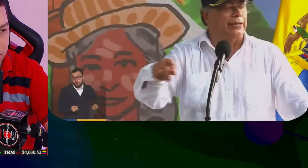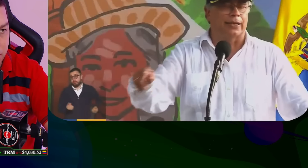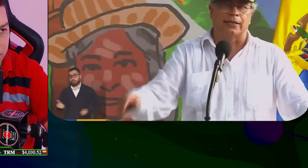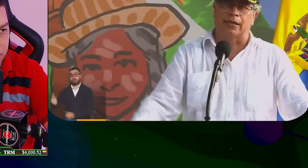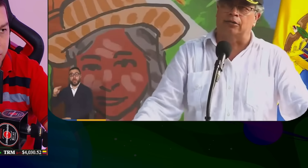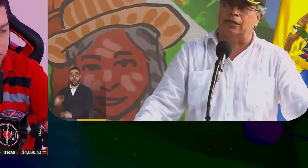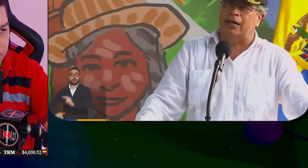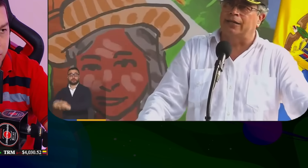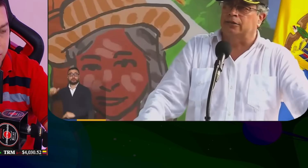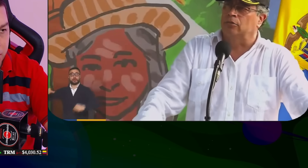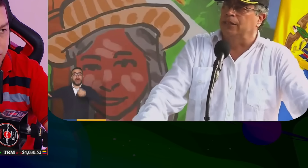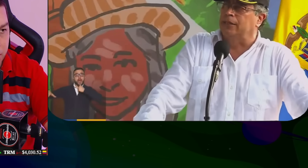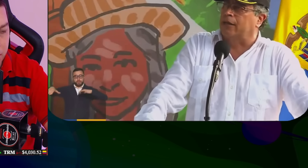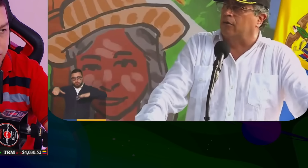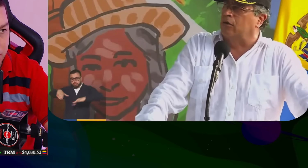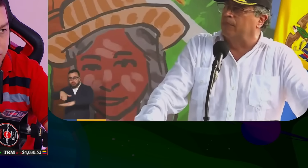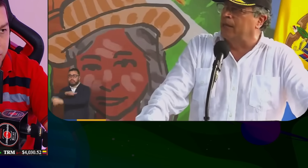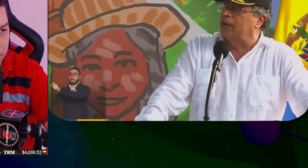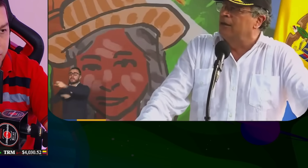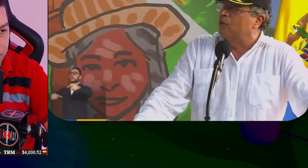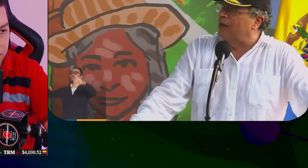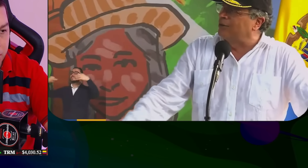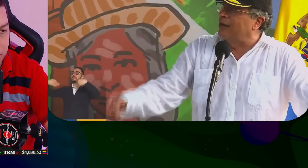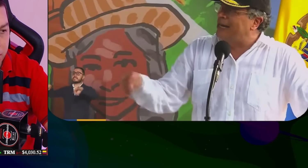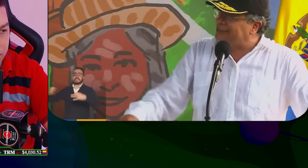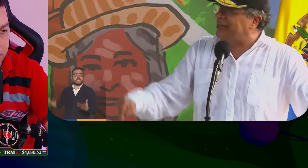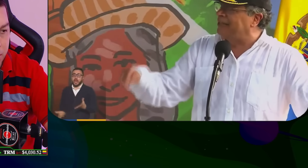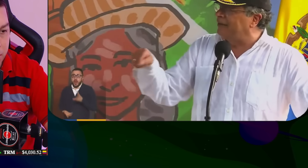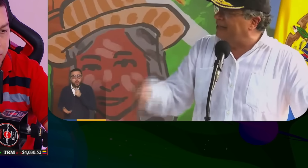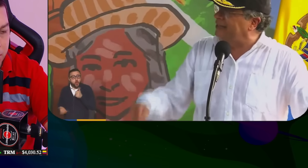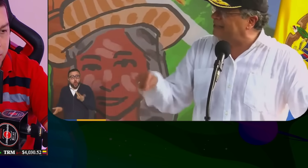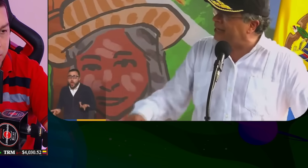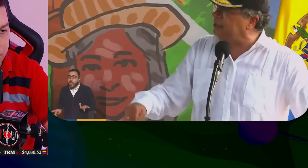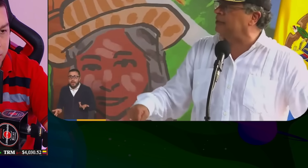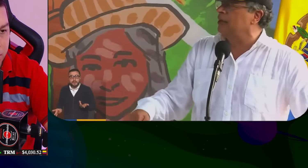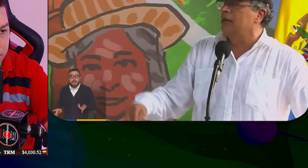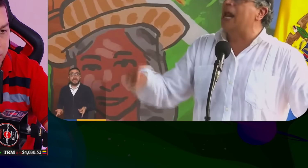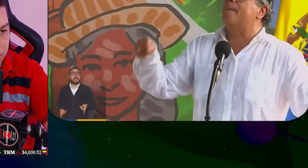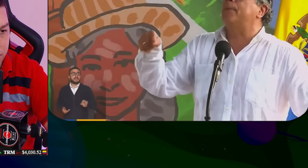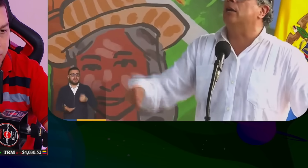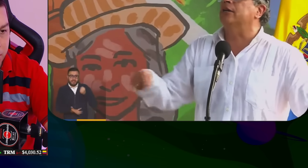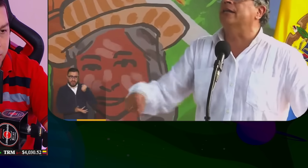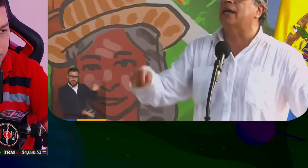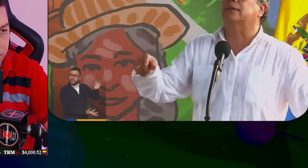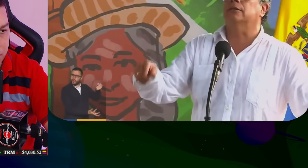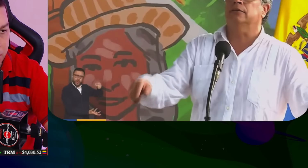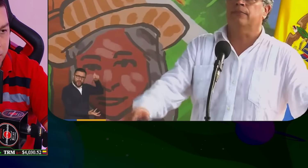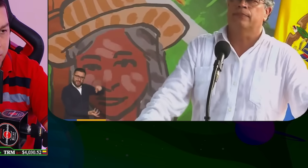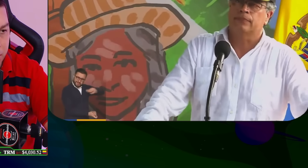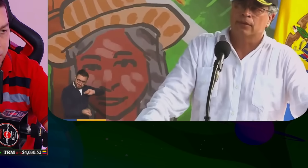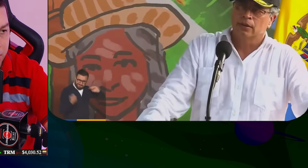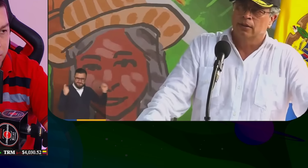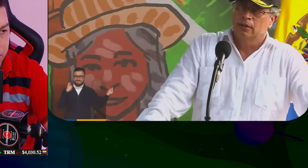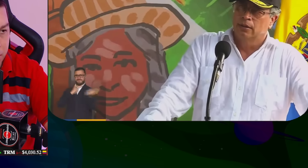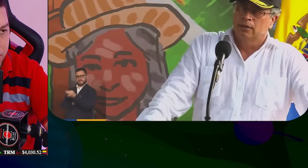y los alcantarillados de la gente humilde de Colombia, cuando esa debería ser la prioridad.